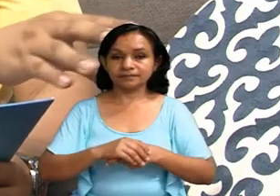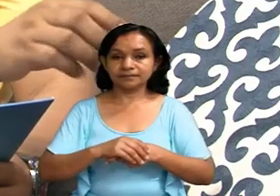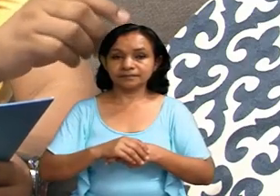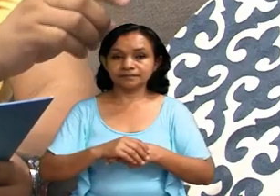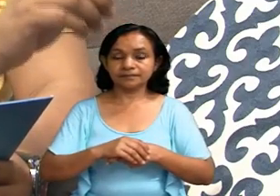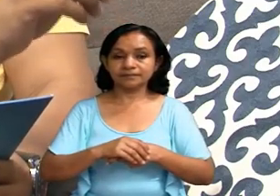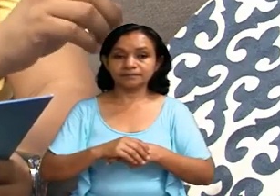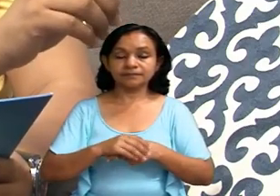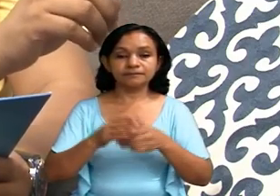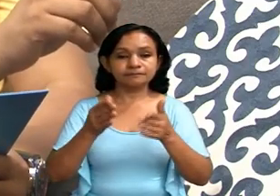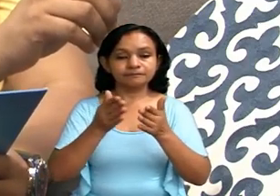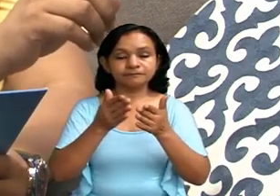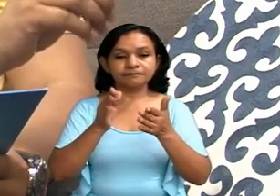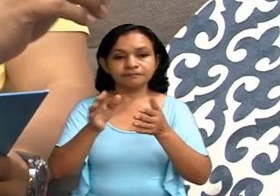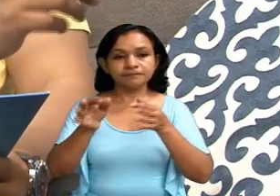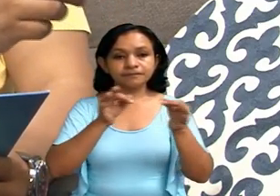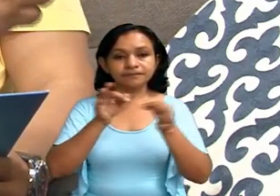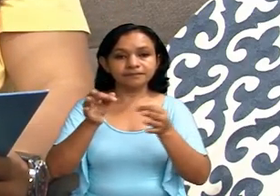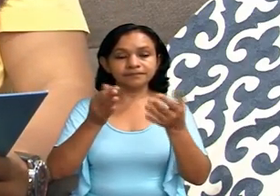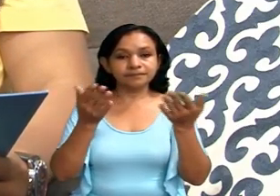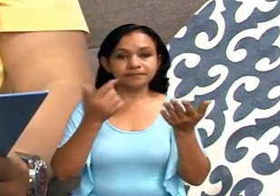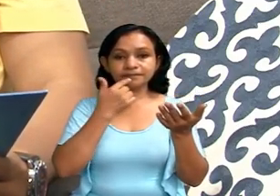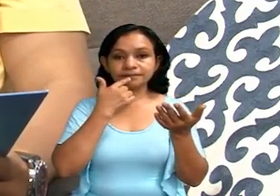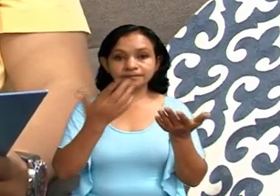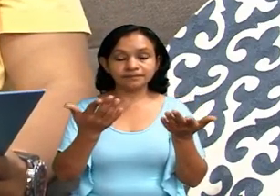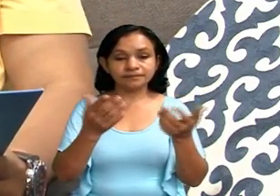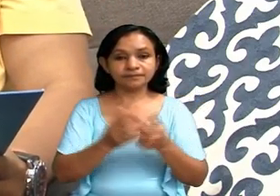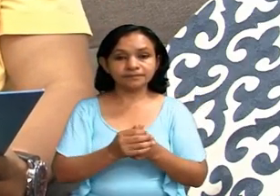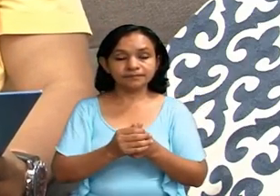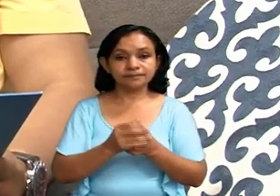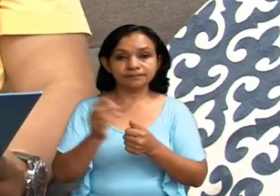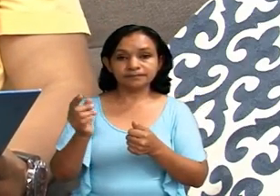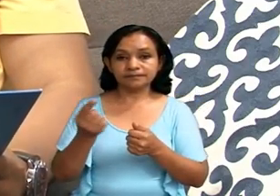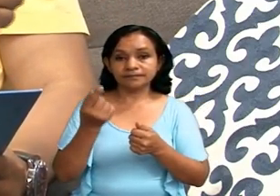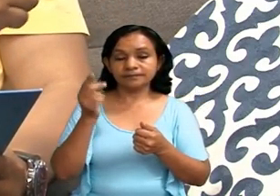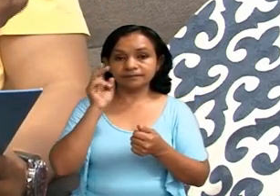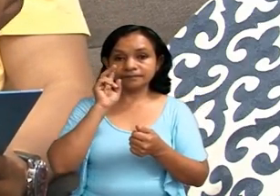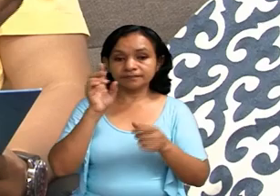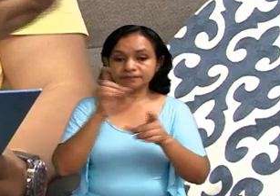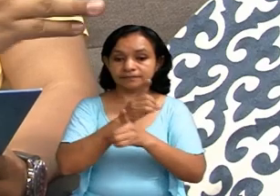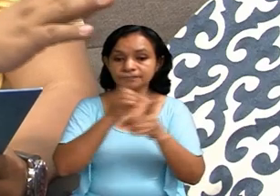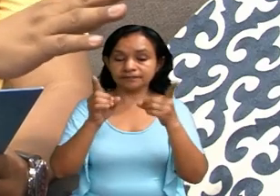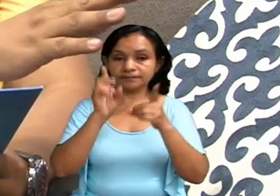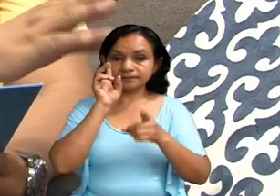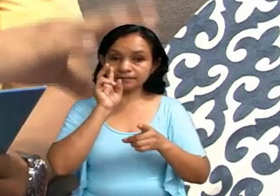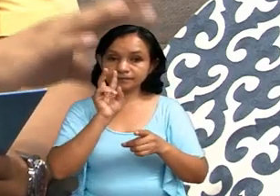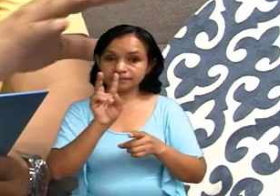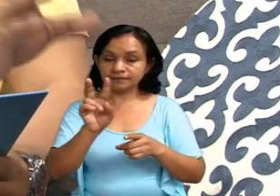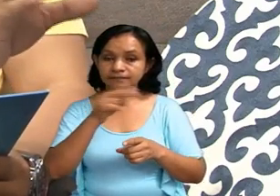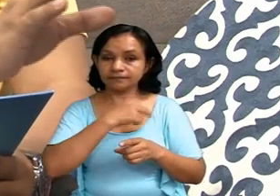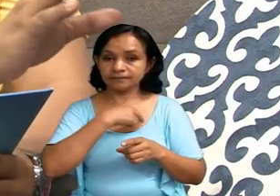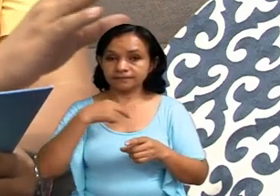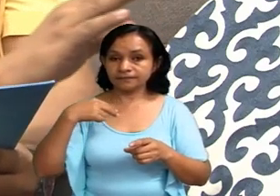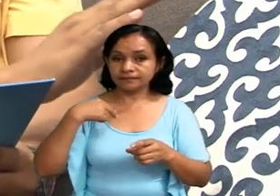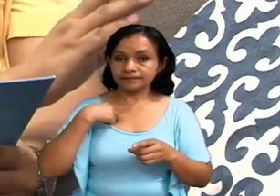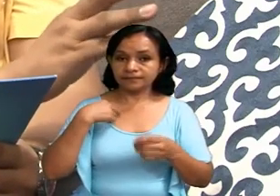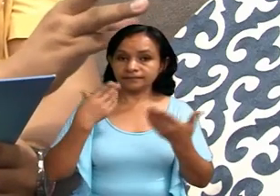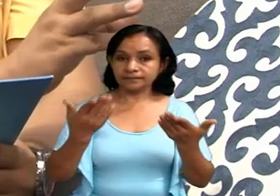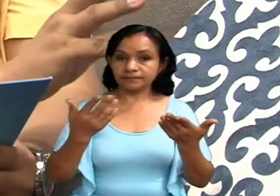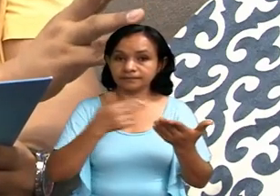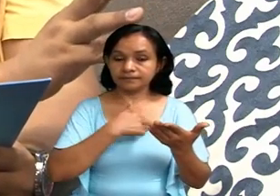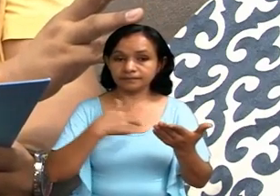un apartado dentro de esa dinámica, porque es que no solamente deben verse como eventos que se realizan y aparentemente